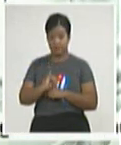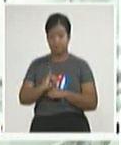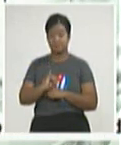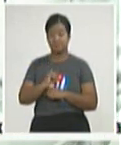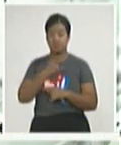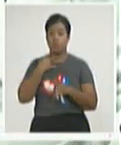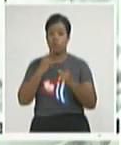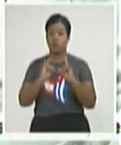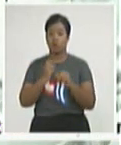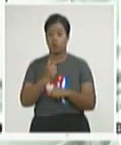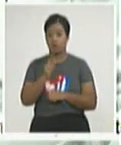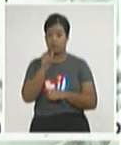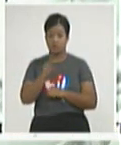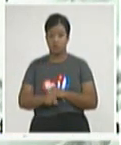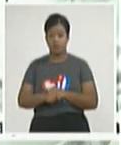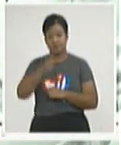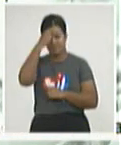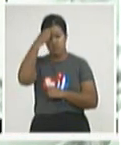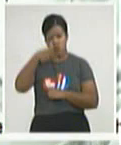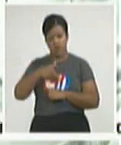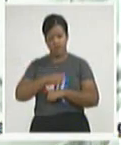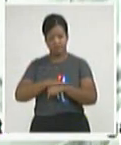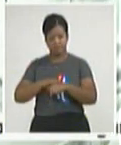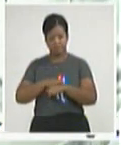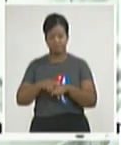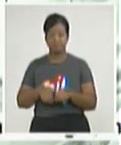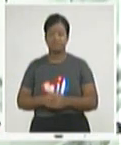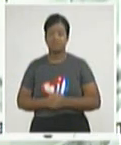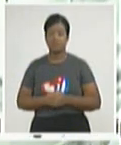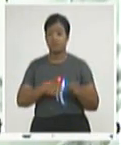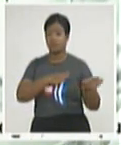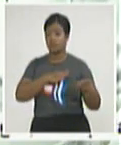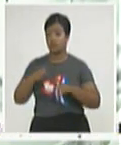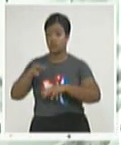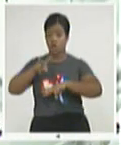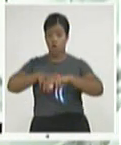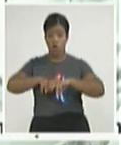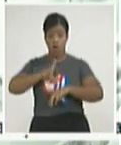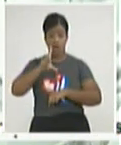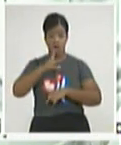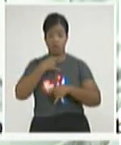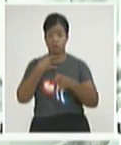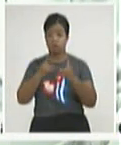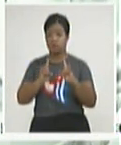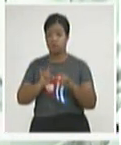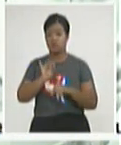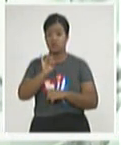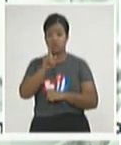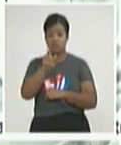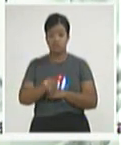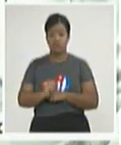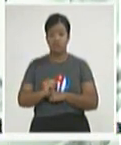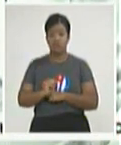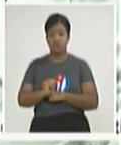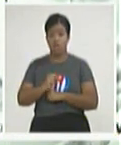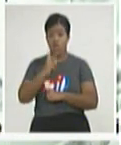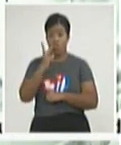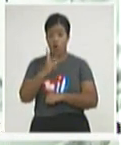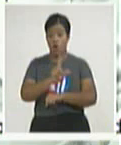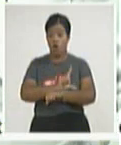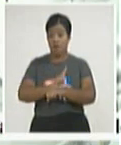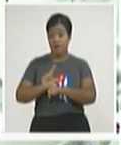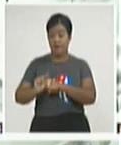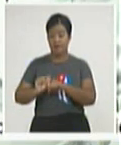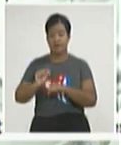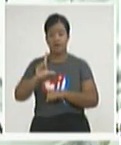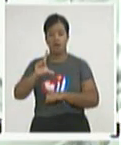una persona. En Holguín fallecen 7 personas, 2 de Jibara, de